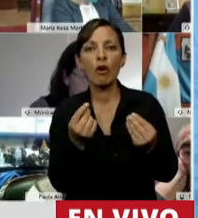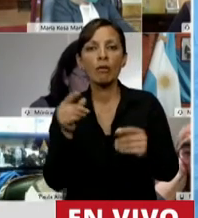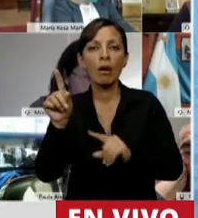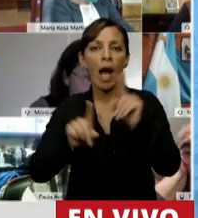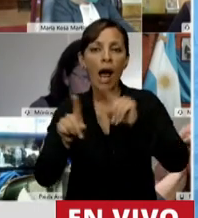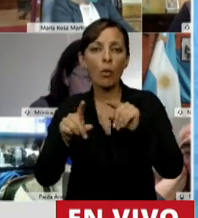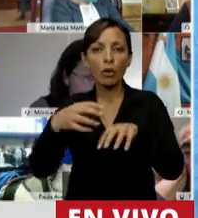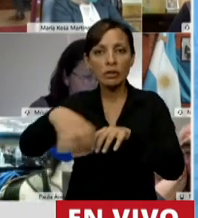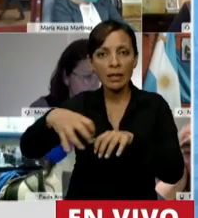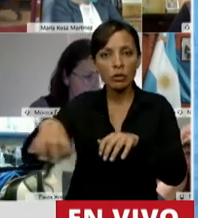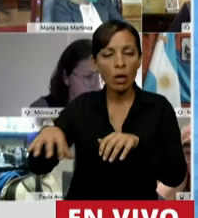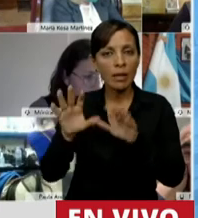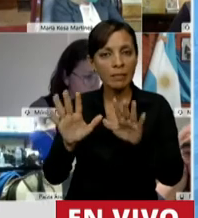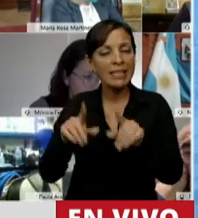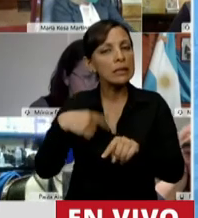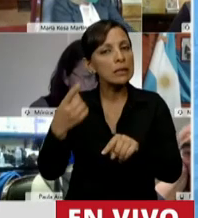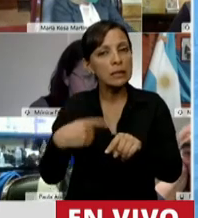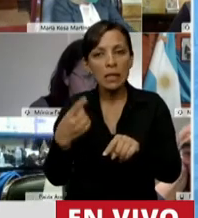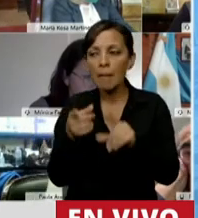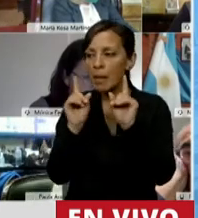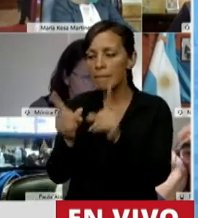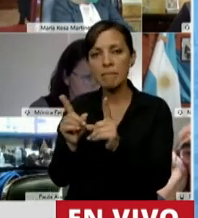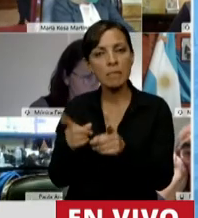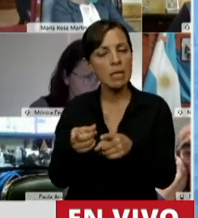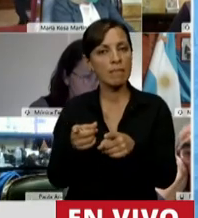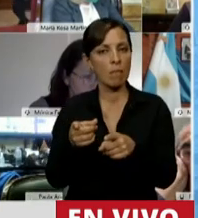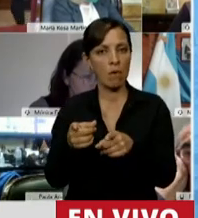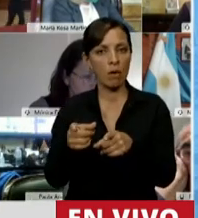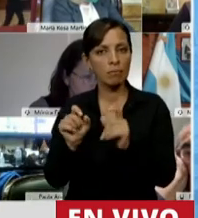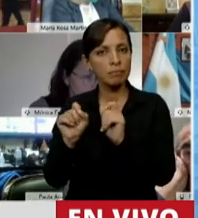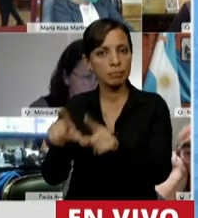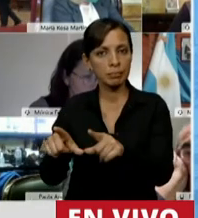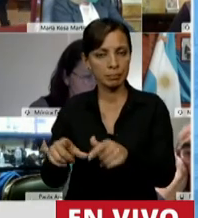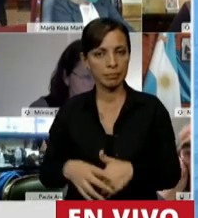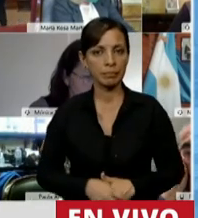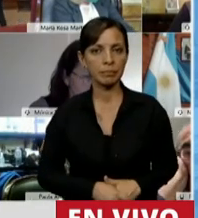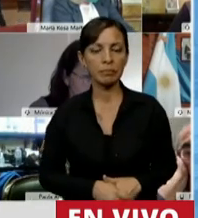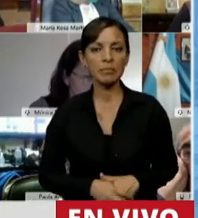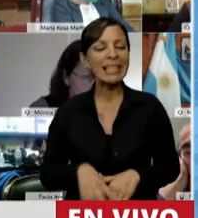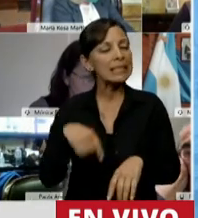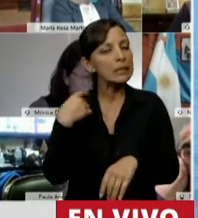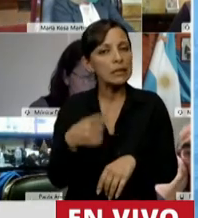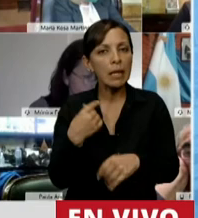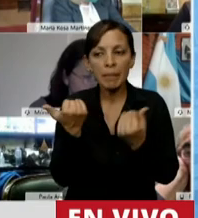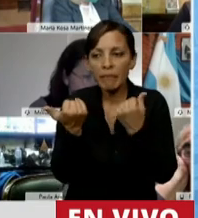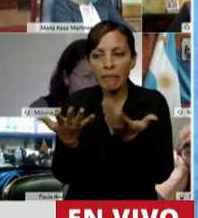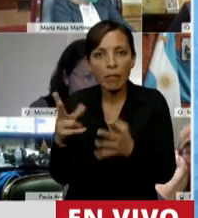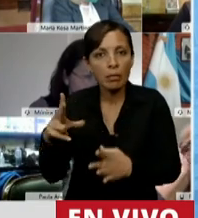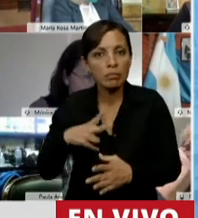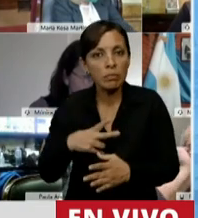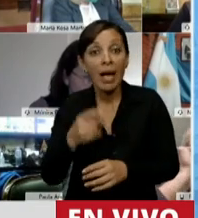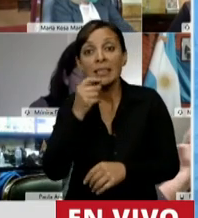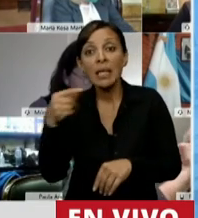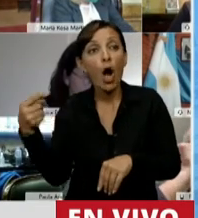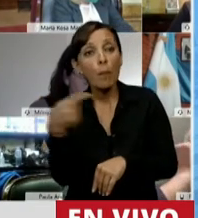otro sector, siempre del mismo lugar de la mecha. Siempre, cuando son